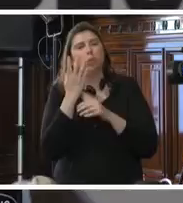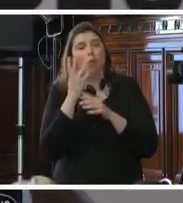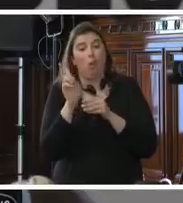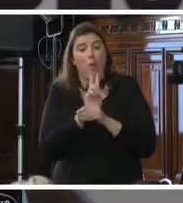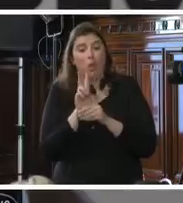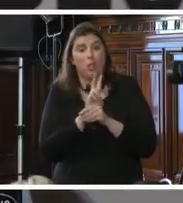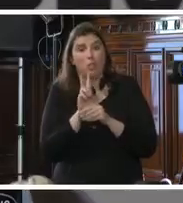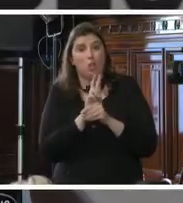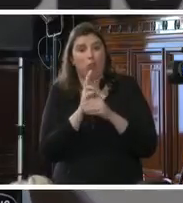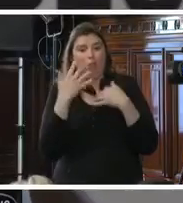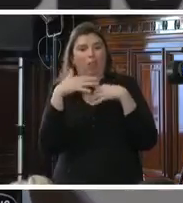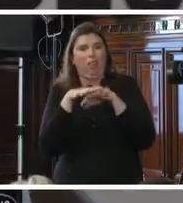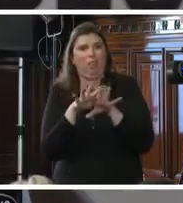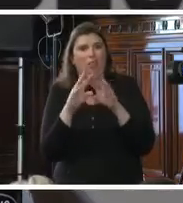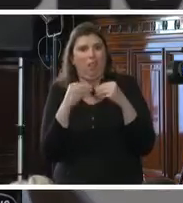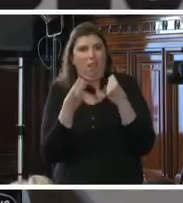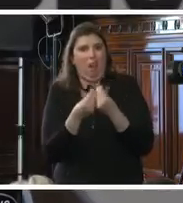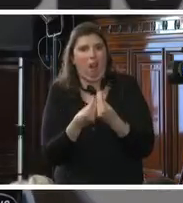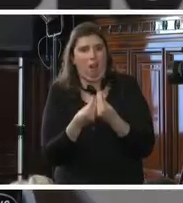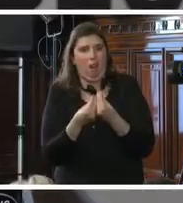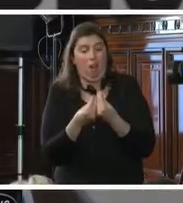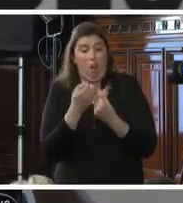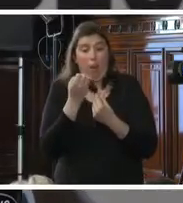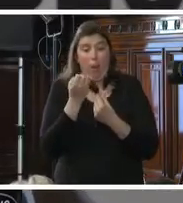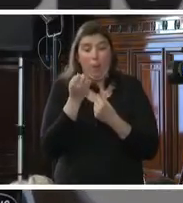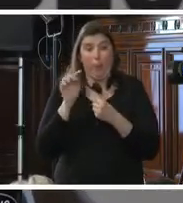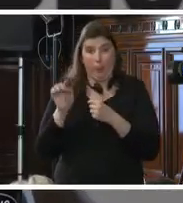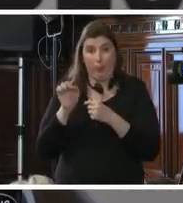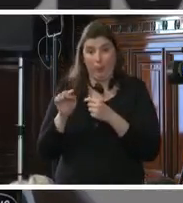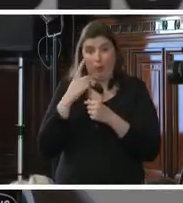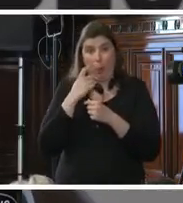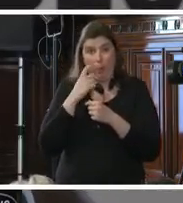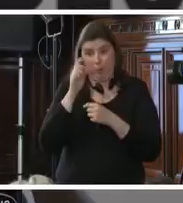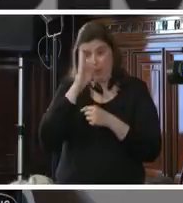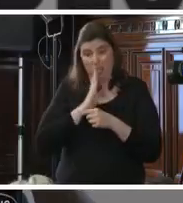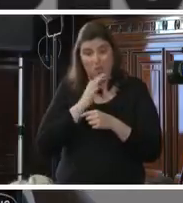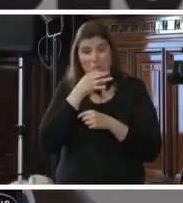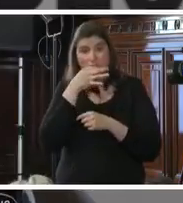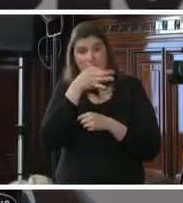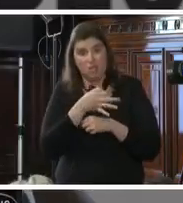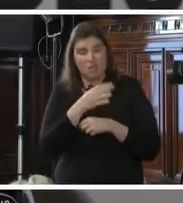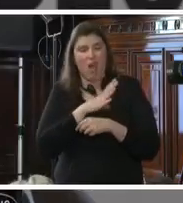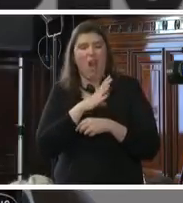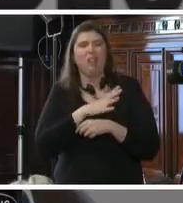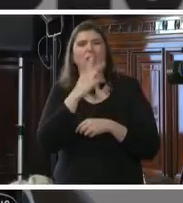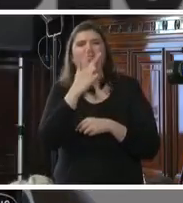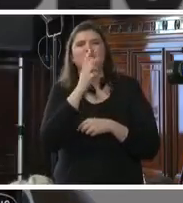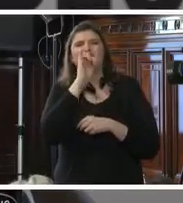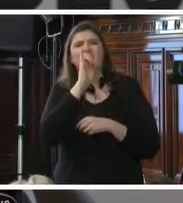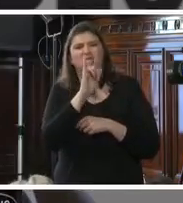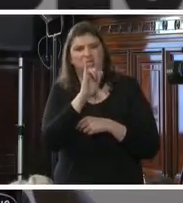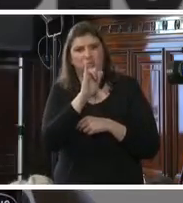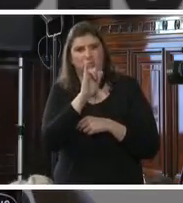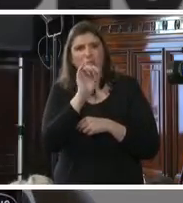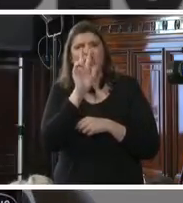él señala que en el tema de los derechos de la infancia hay tres I.